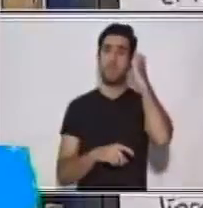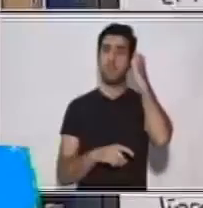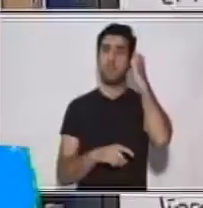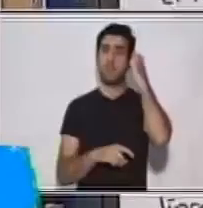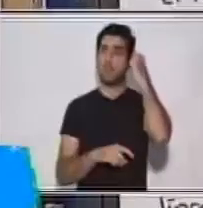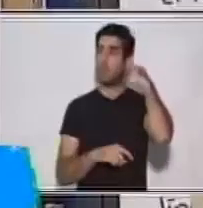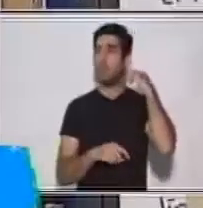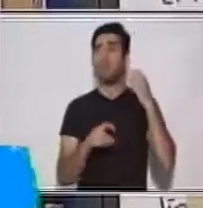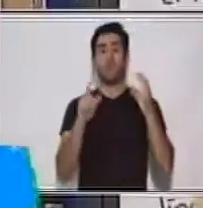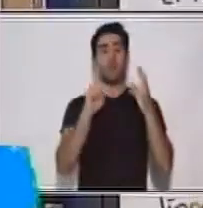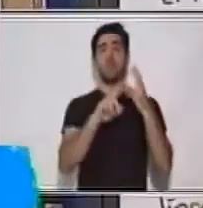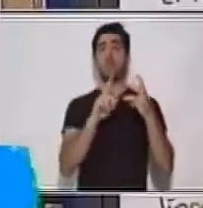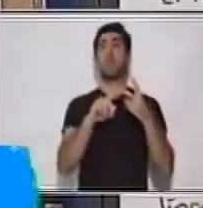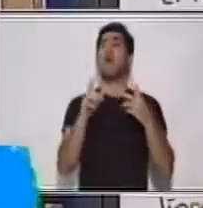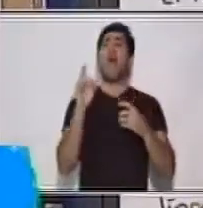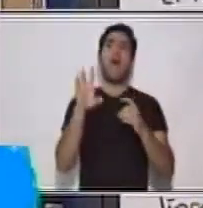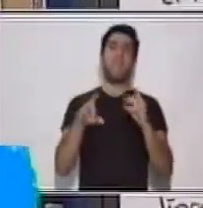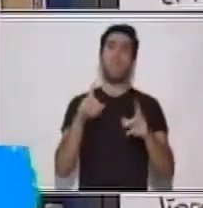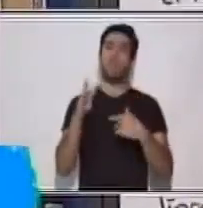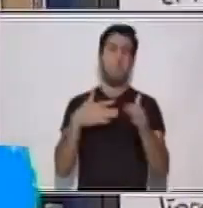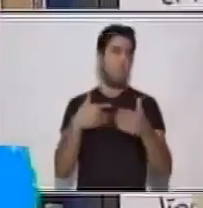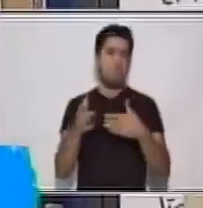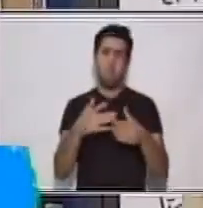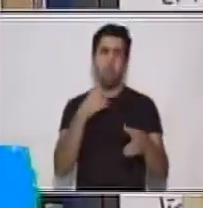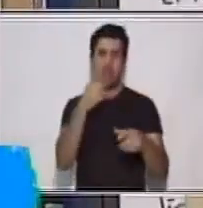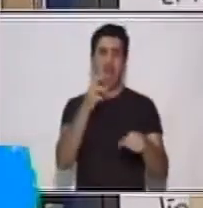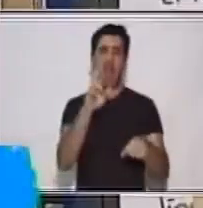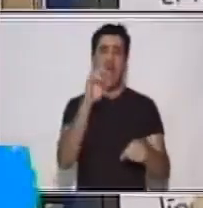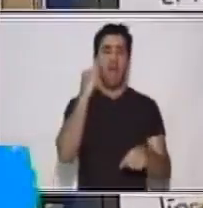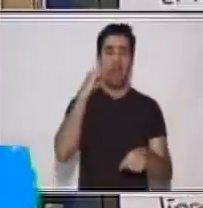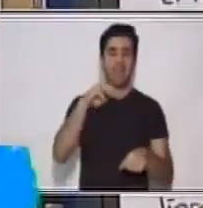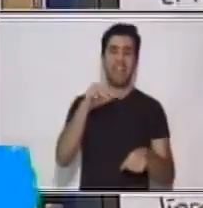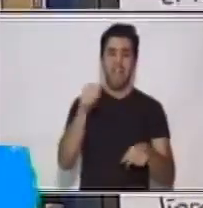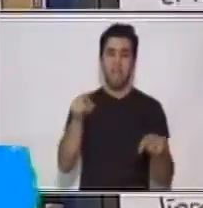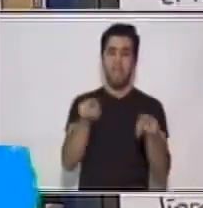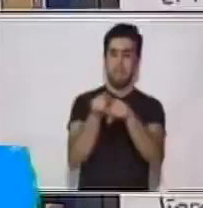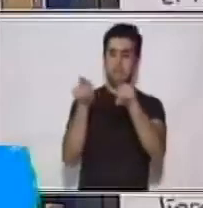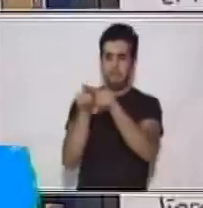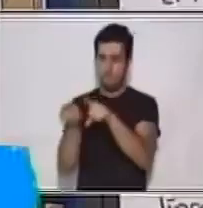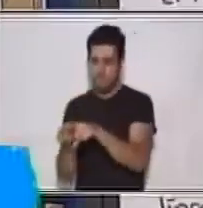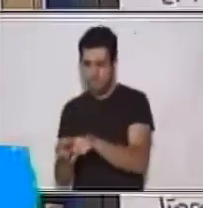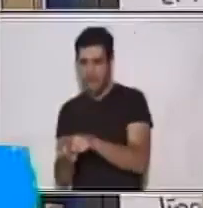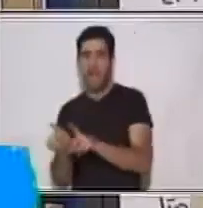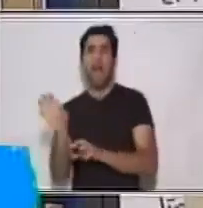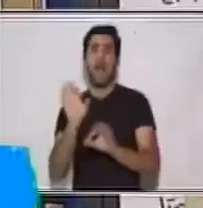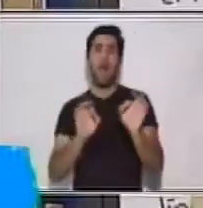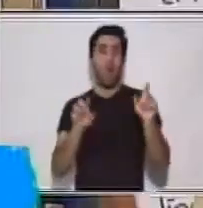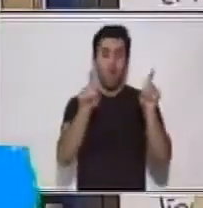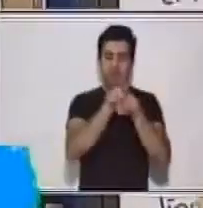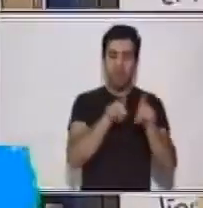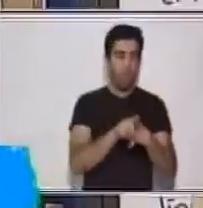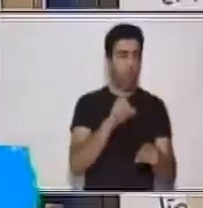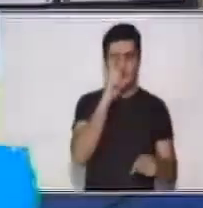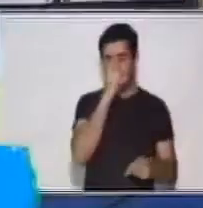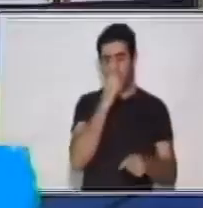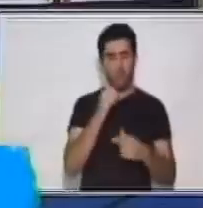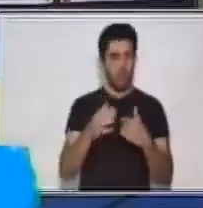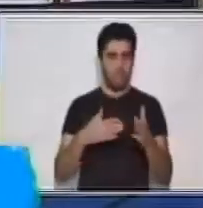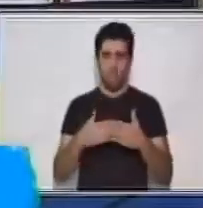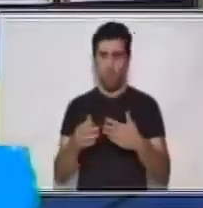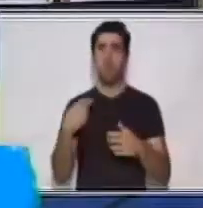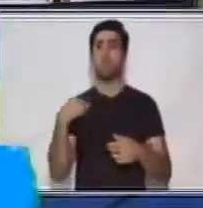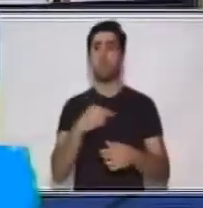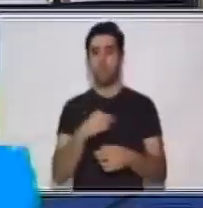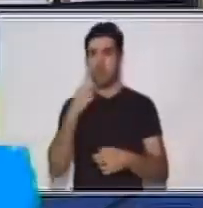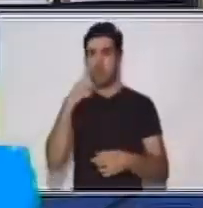poema está en prosa o está en verso y tenga rima o no tenga rima. Vamos a identificar de acuerdo